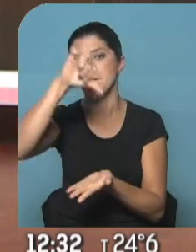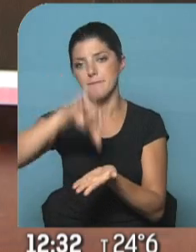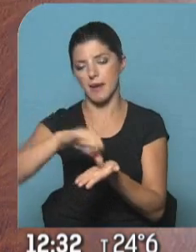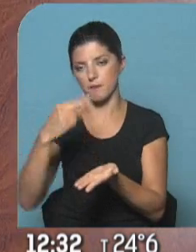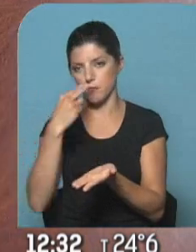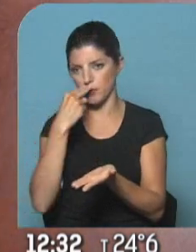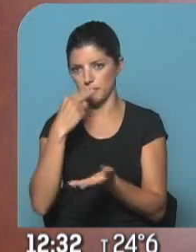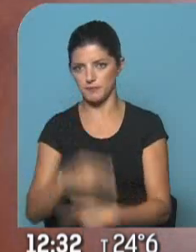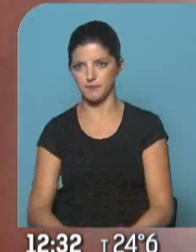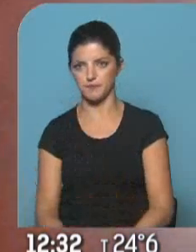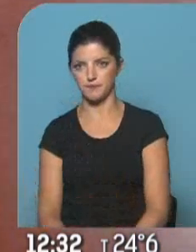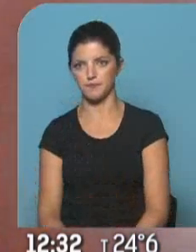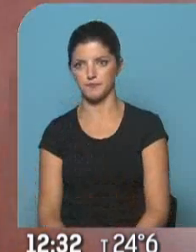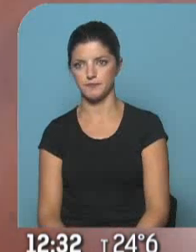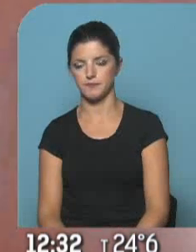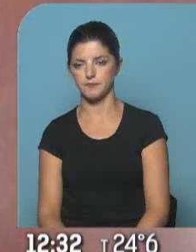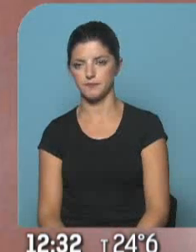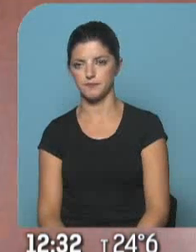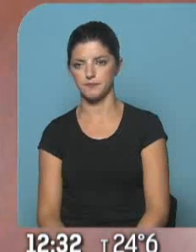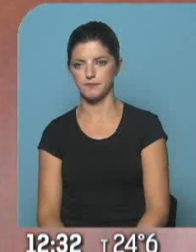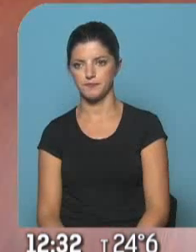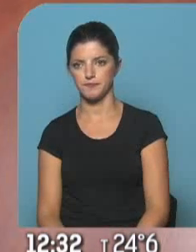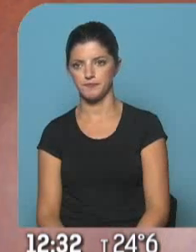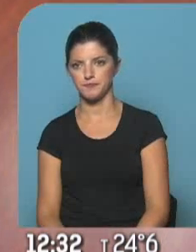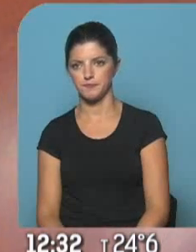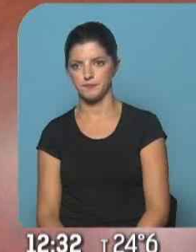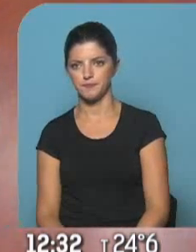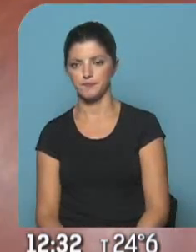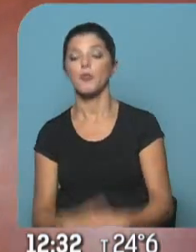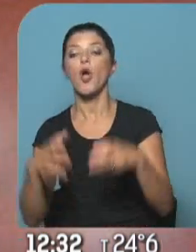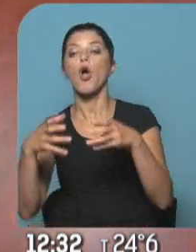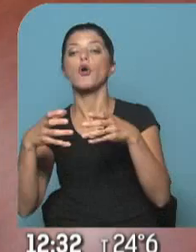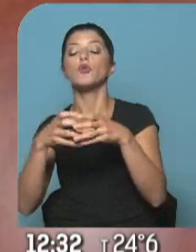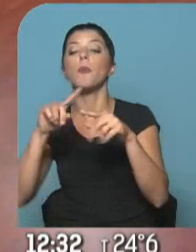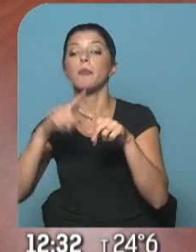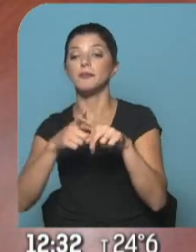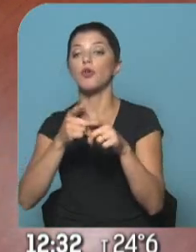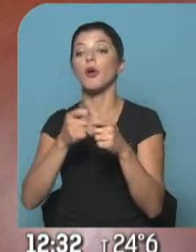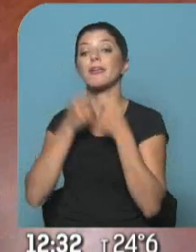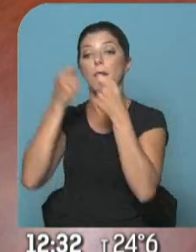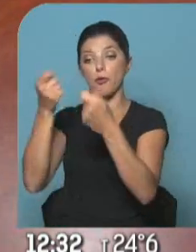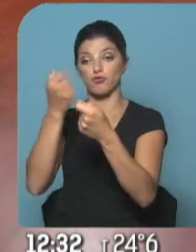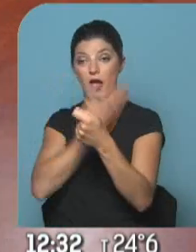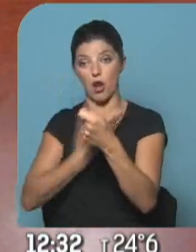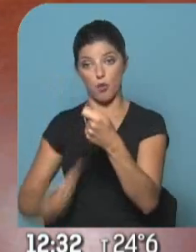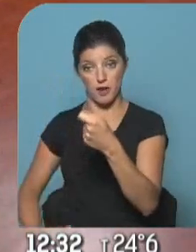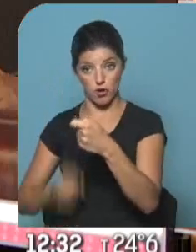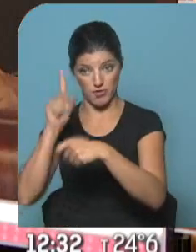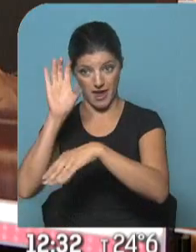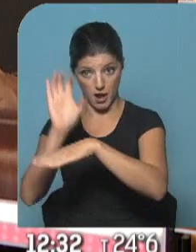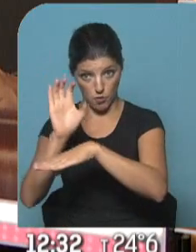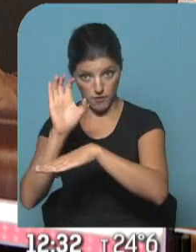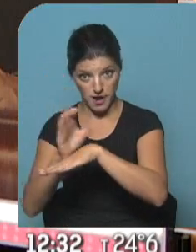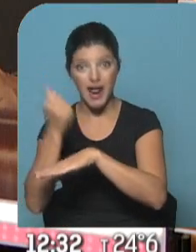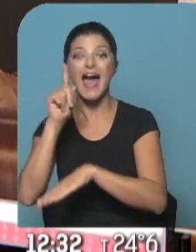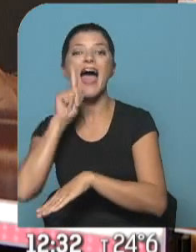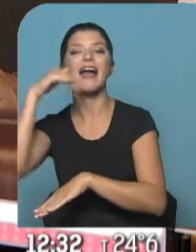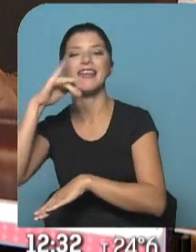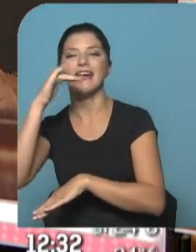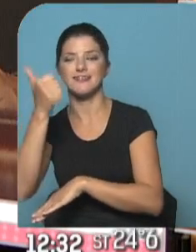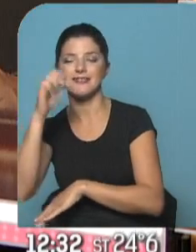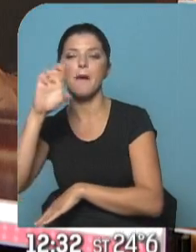Bolivia. Se profundiza la división en el oficialismo de Ecuador, en el partido Alianza País, fundado por el